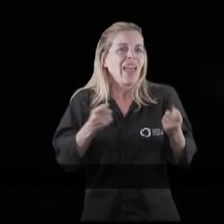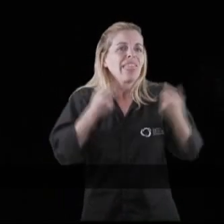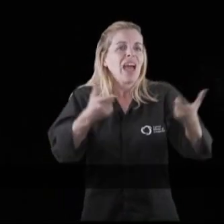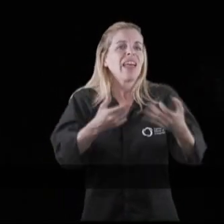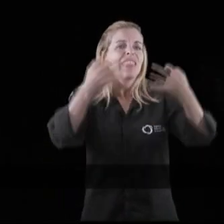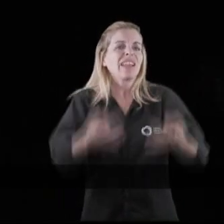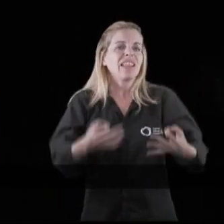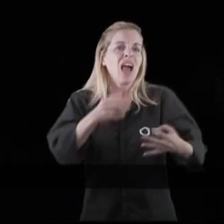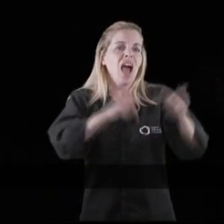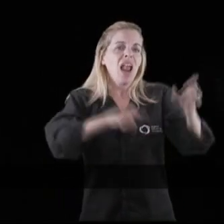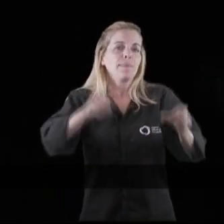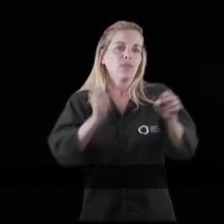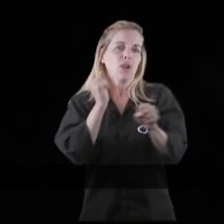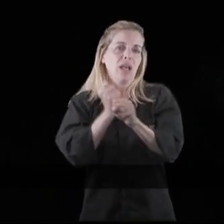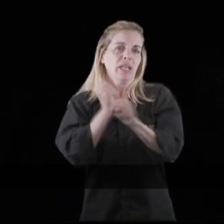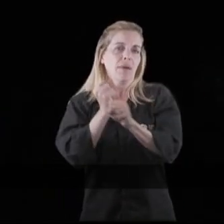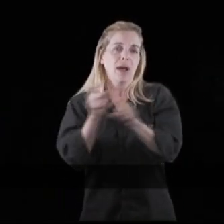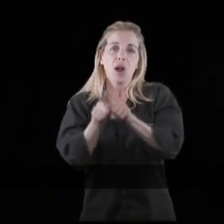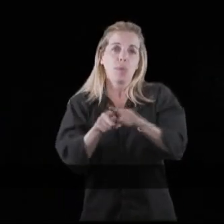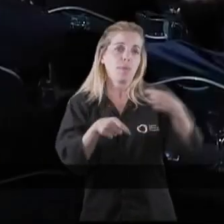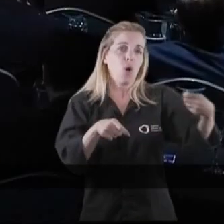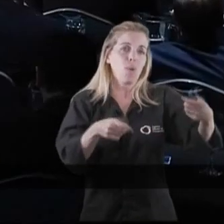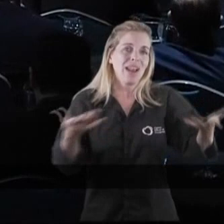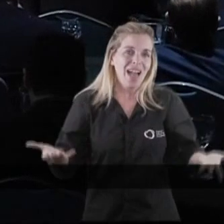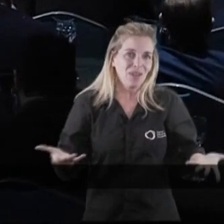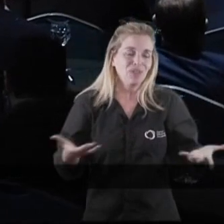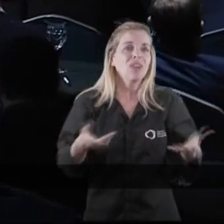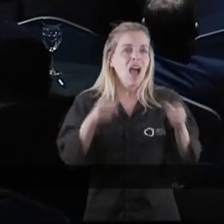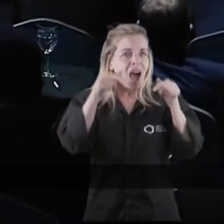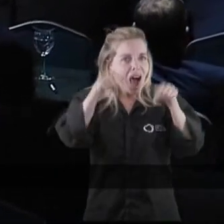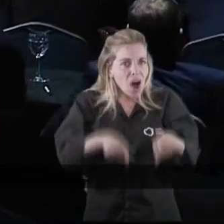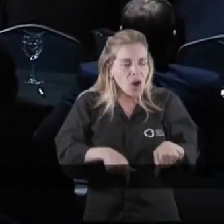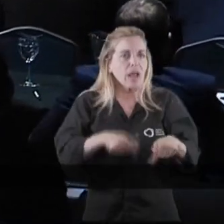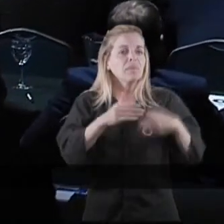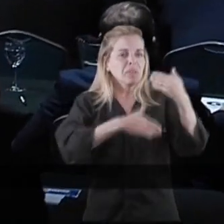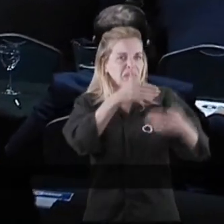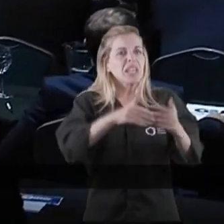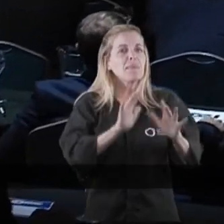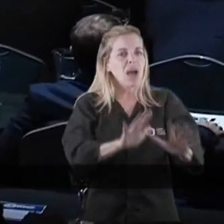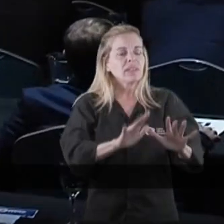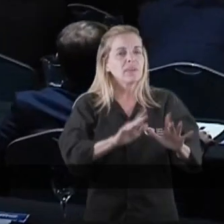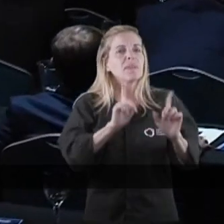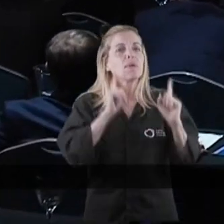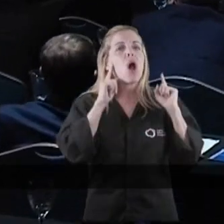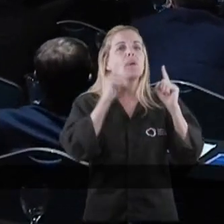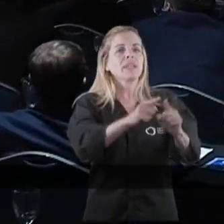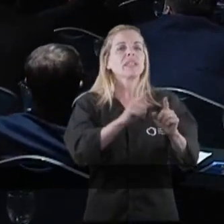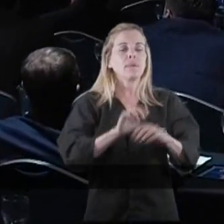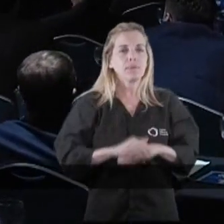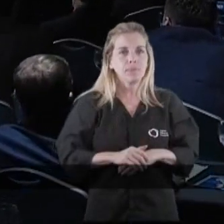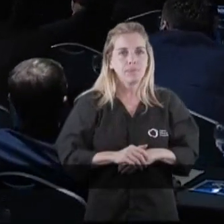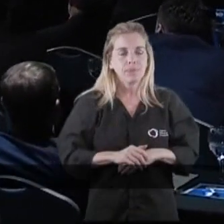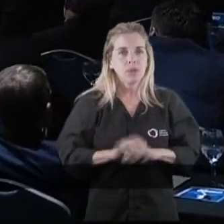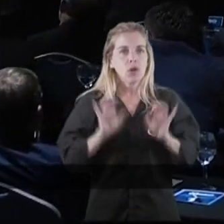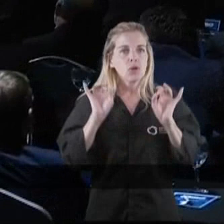trabaja. Lo hacemos, lo hicimos, lo hacemos y lo seguiremos haciendo. Solo